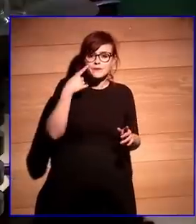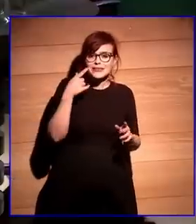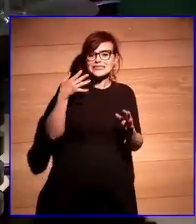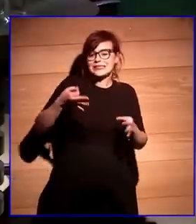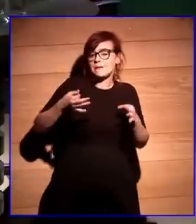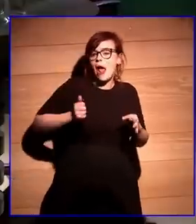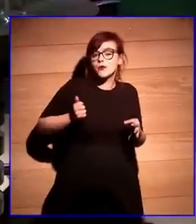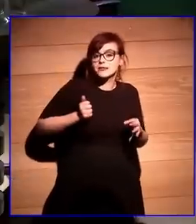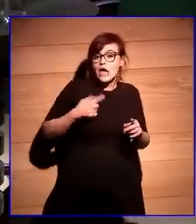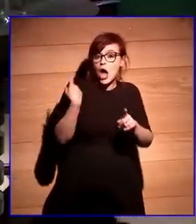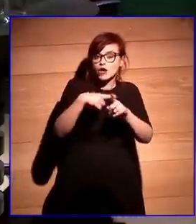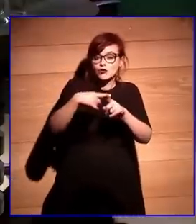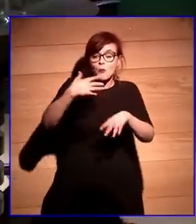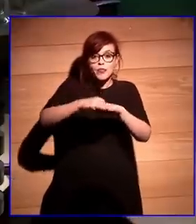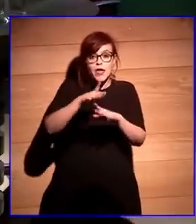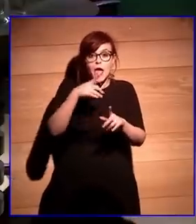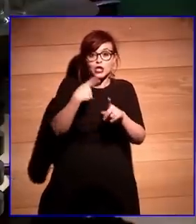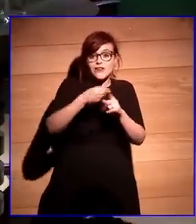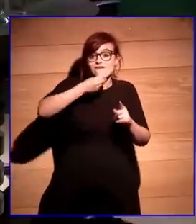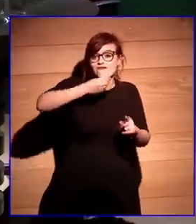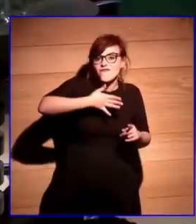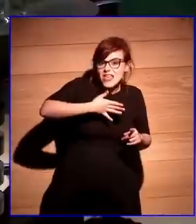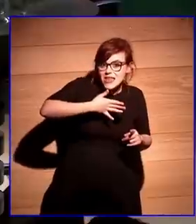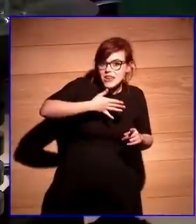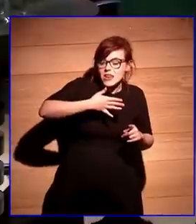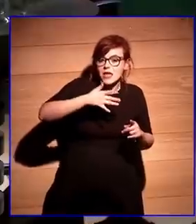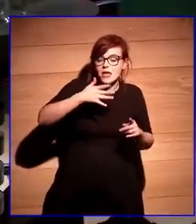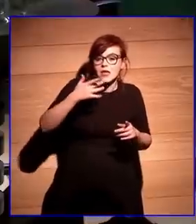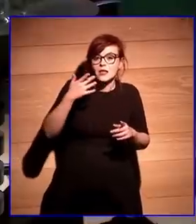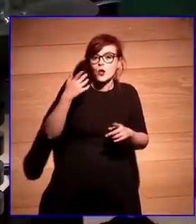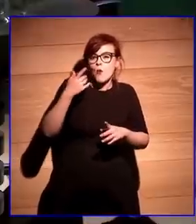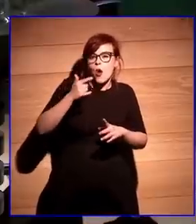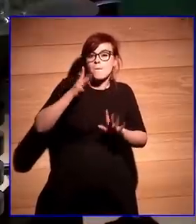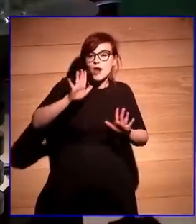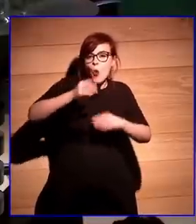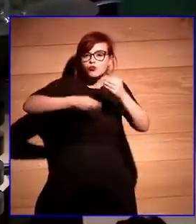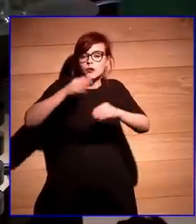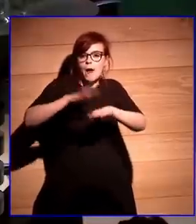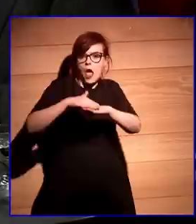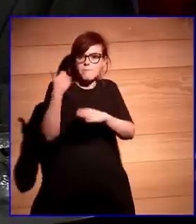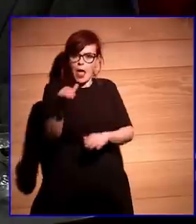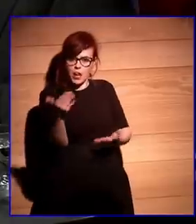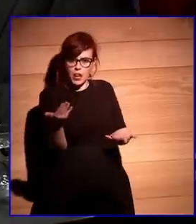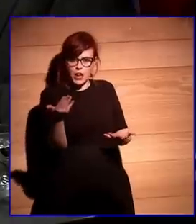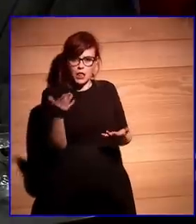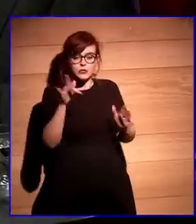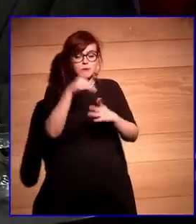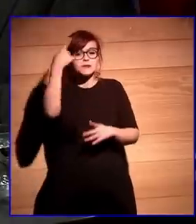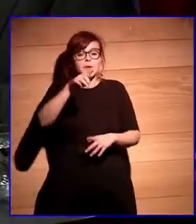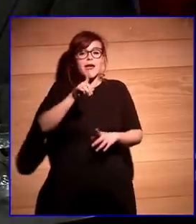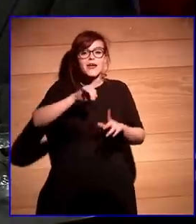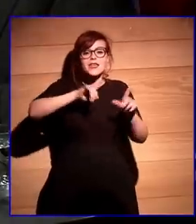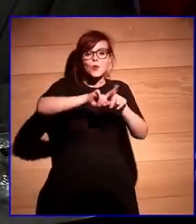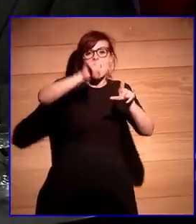es aprovechar cosas que podrían ser para el bien, pero las usan para el mal. Por ejemplo, el caso de Goldfinger, por ejemplo, el hacer